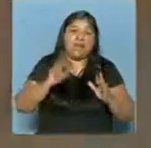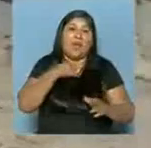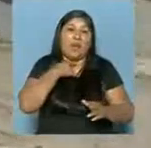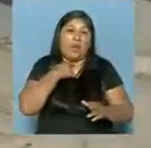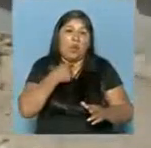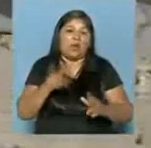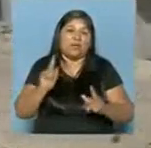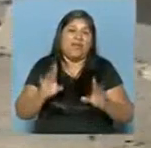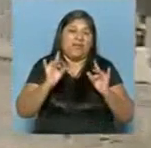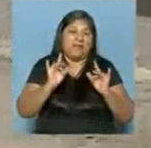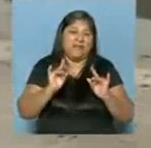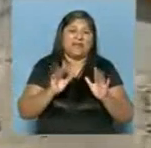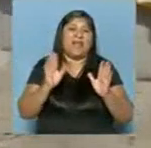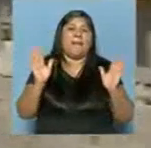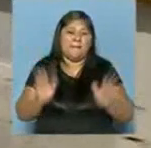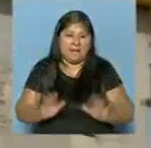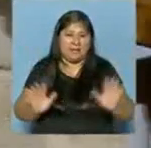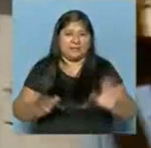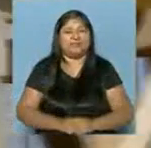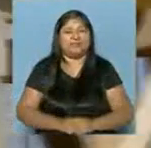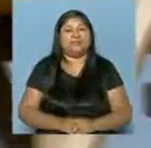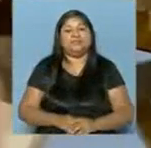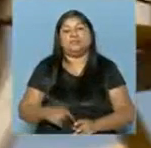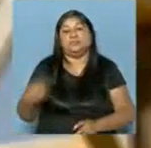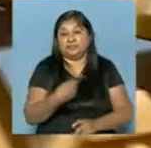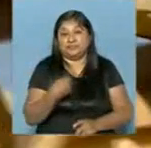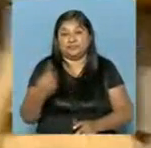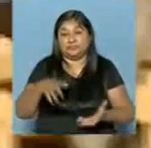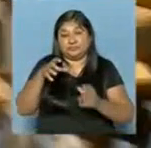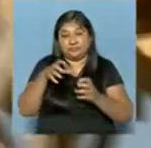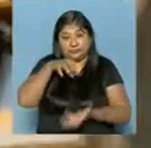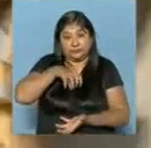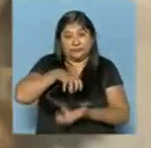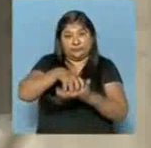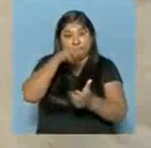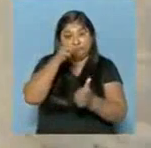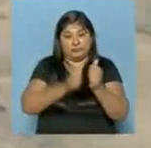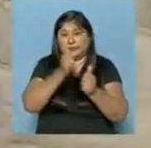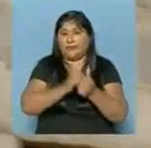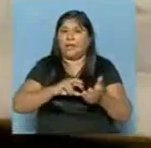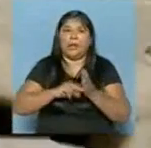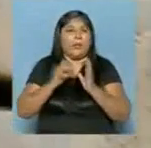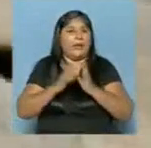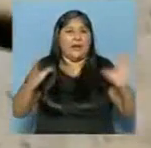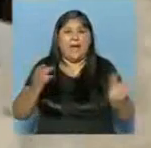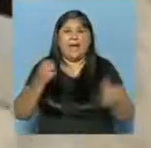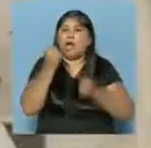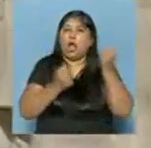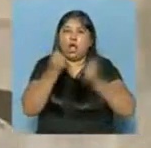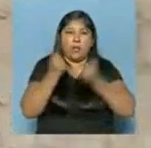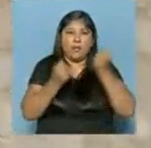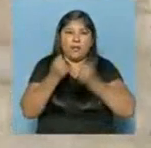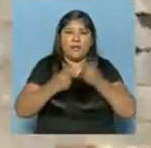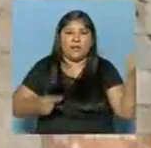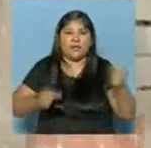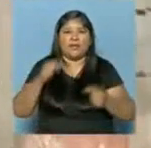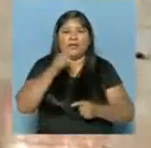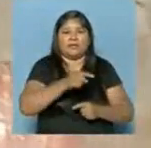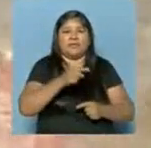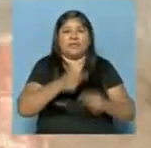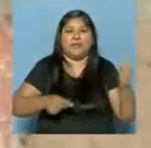El industrial ha venido bastante golpeado, poco antes de la pandemia, con los problemas económicos que veníamos teniendo en el país y las consecuencias